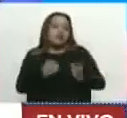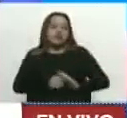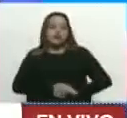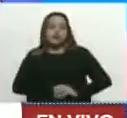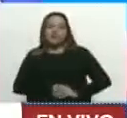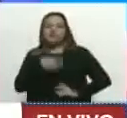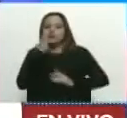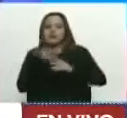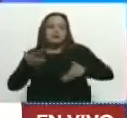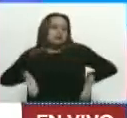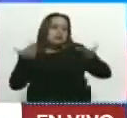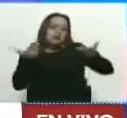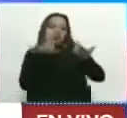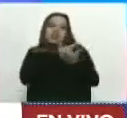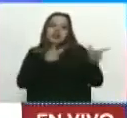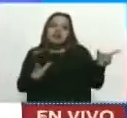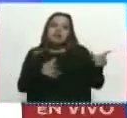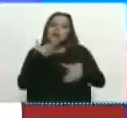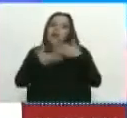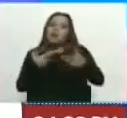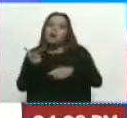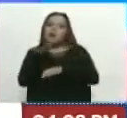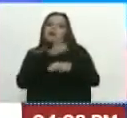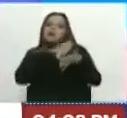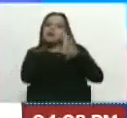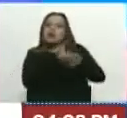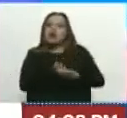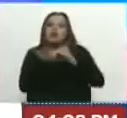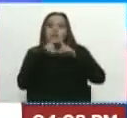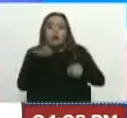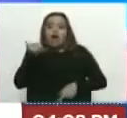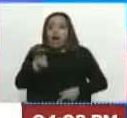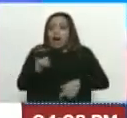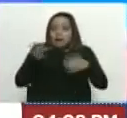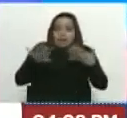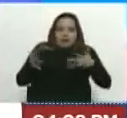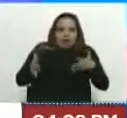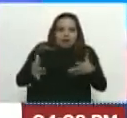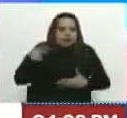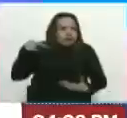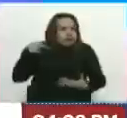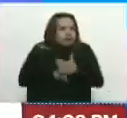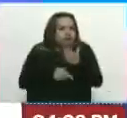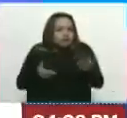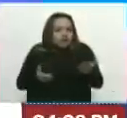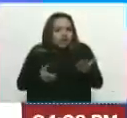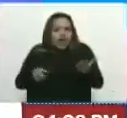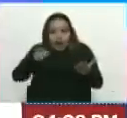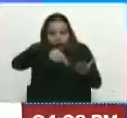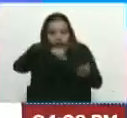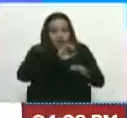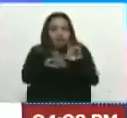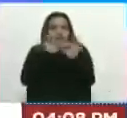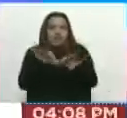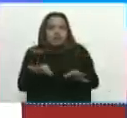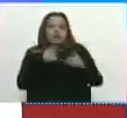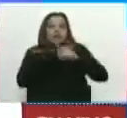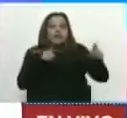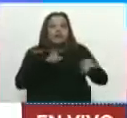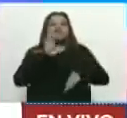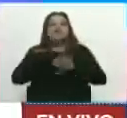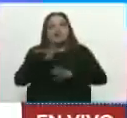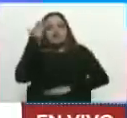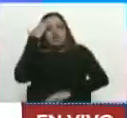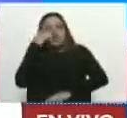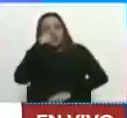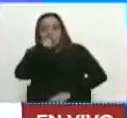que dejarlos libres para que se deterioraran solos. Pero les tienen tanto pánico a estos modelos alternativos porque saben lo